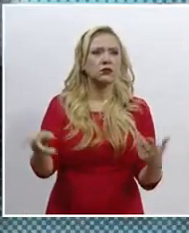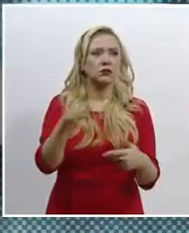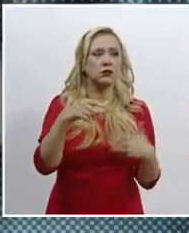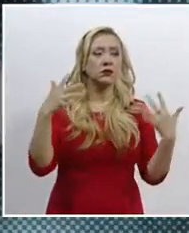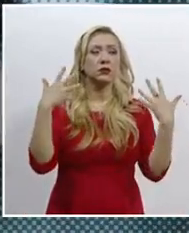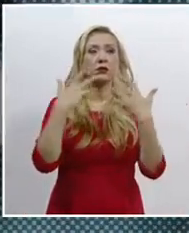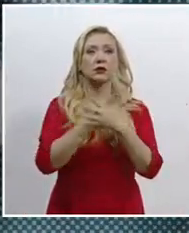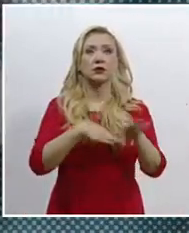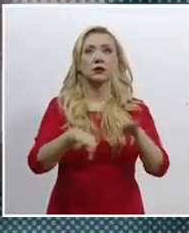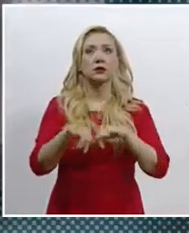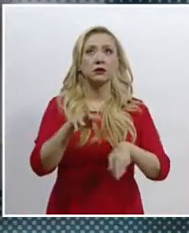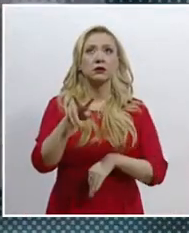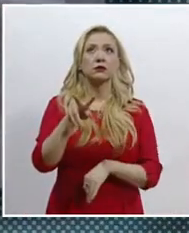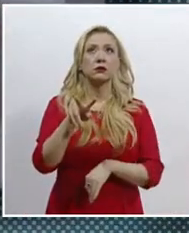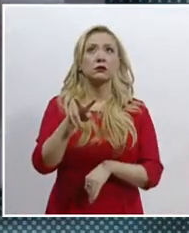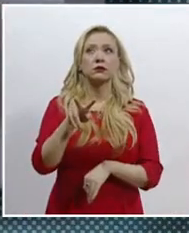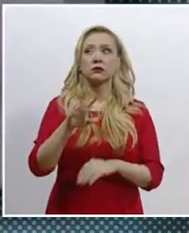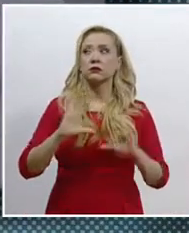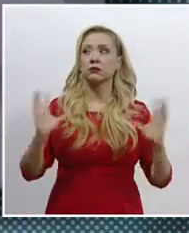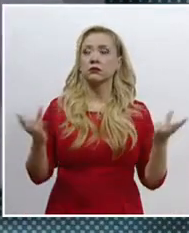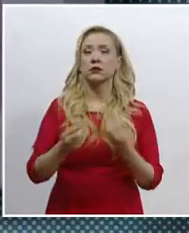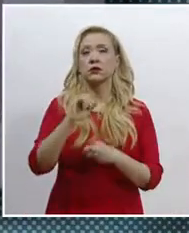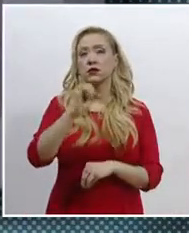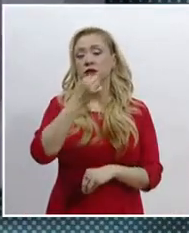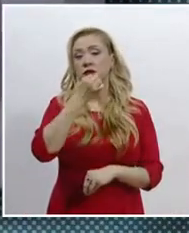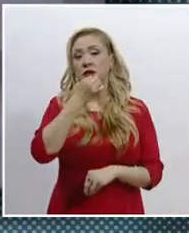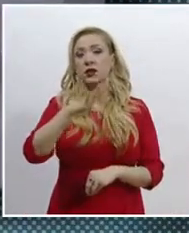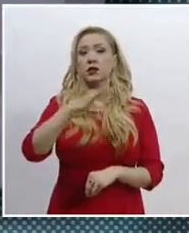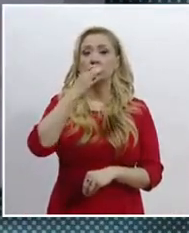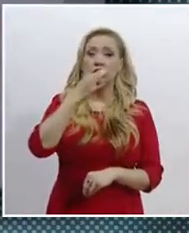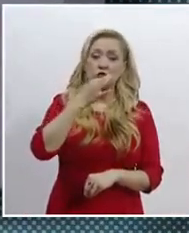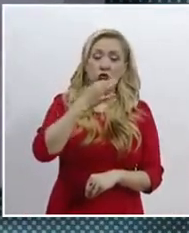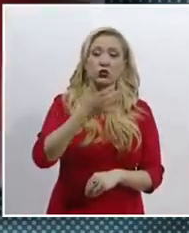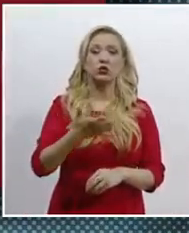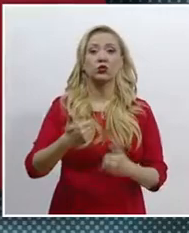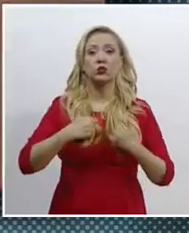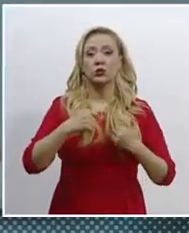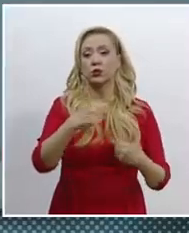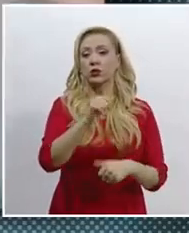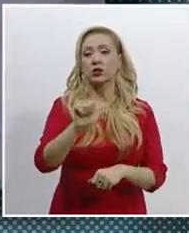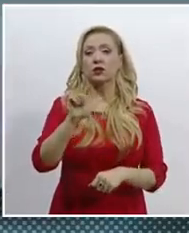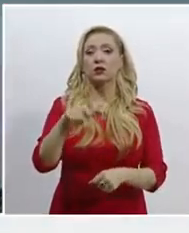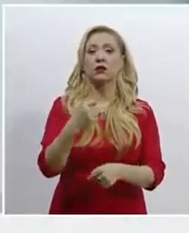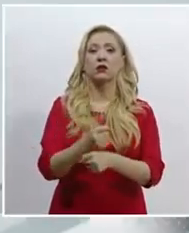públicos sobre el interés superior de niñas, niños y adolescentes en los procesos de divorcio.